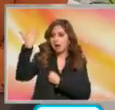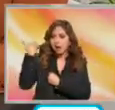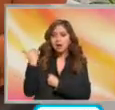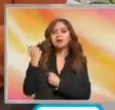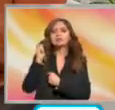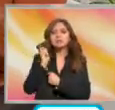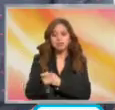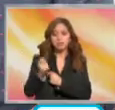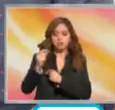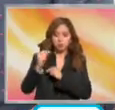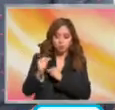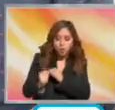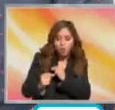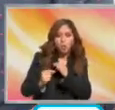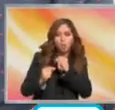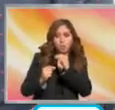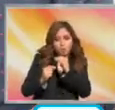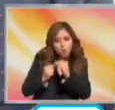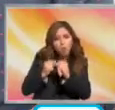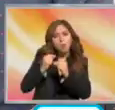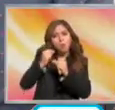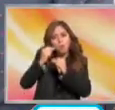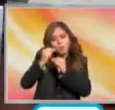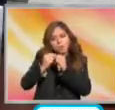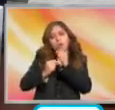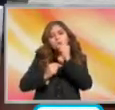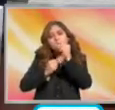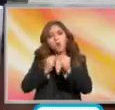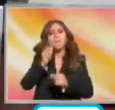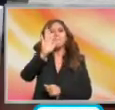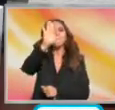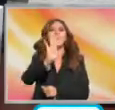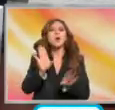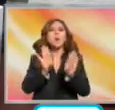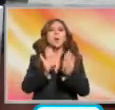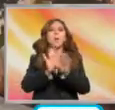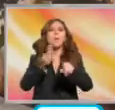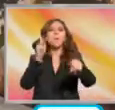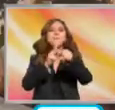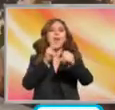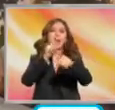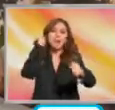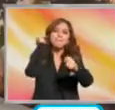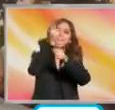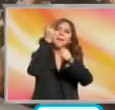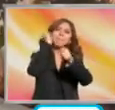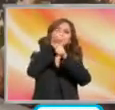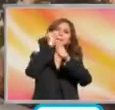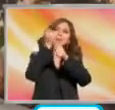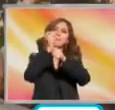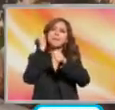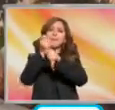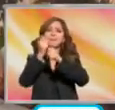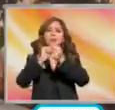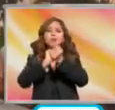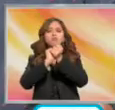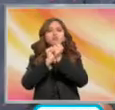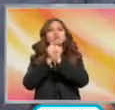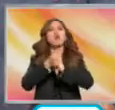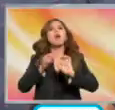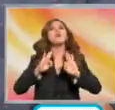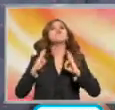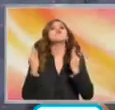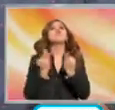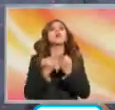a poco picando piedra Sí. y formando ese éxito de tal manera que ahora lo ha logrado. Entonces, la